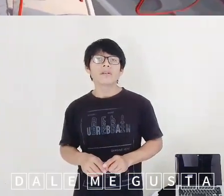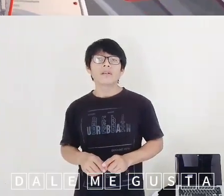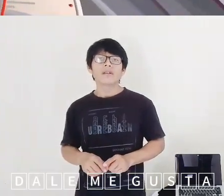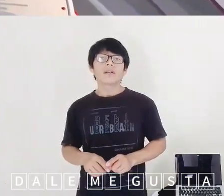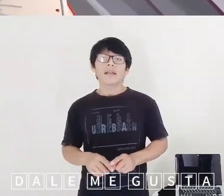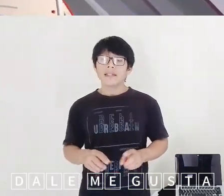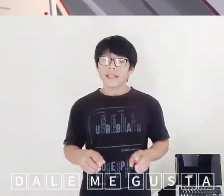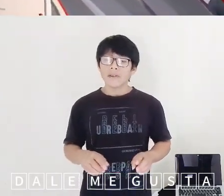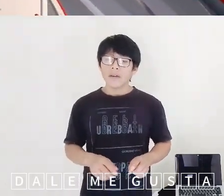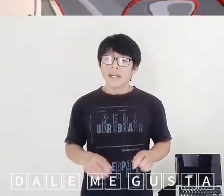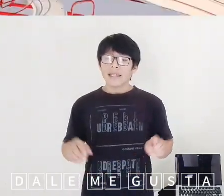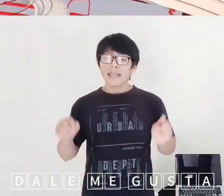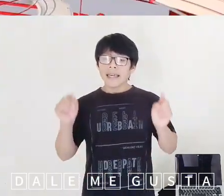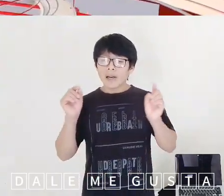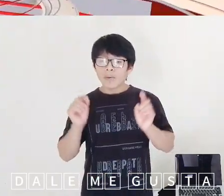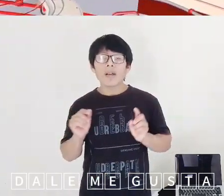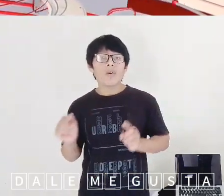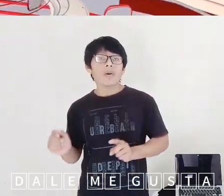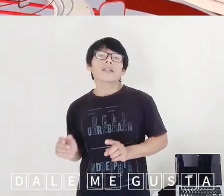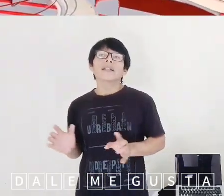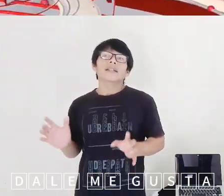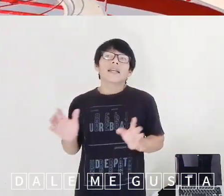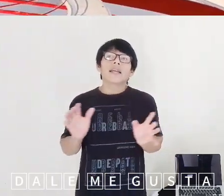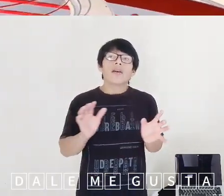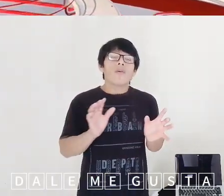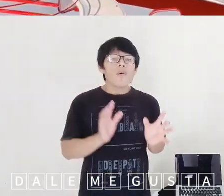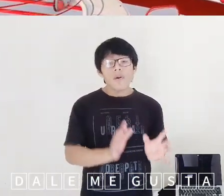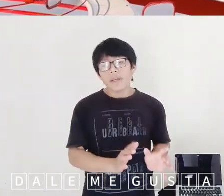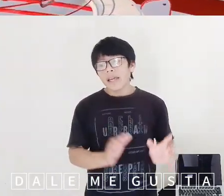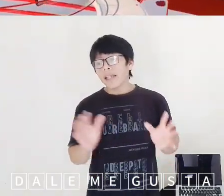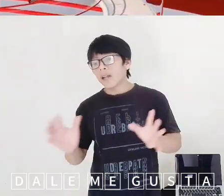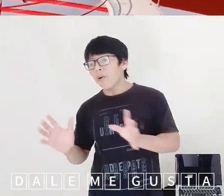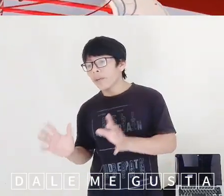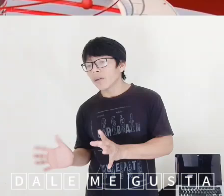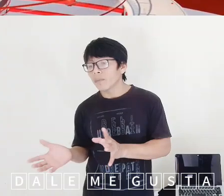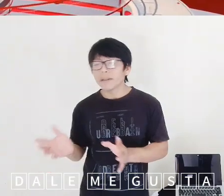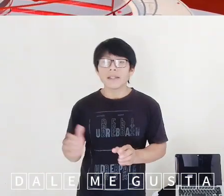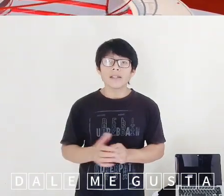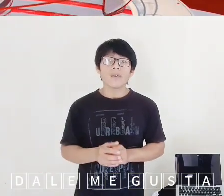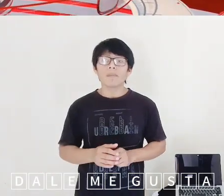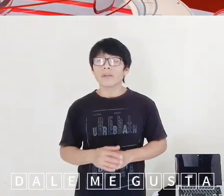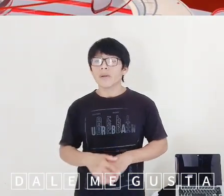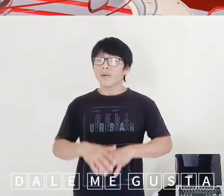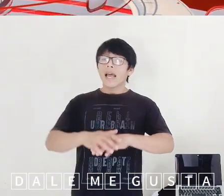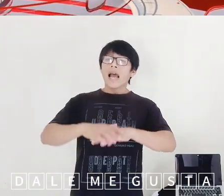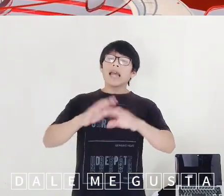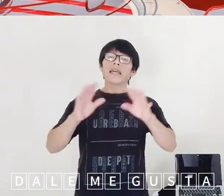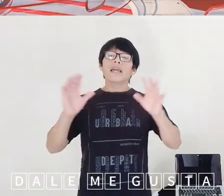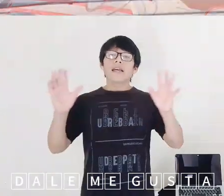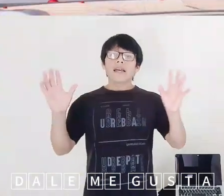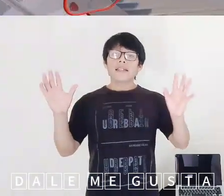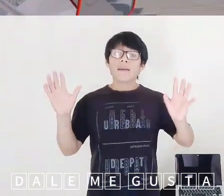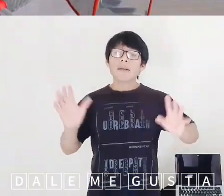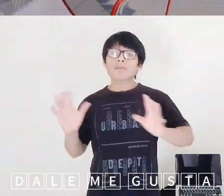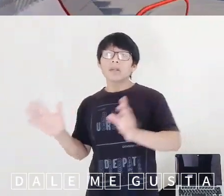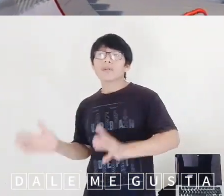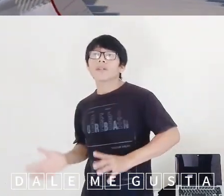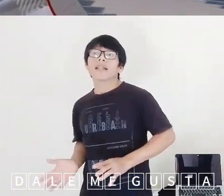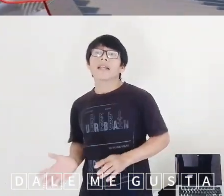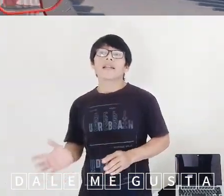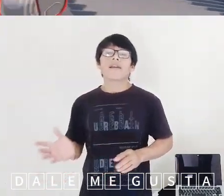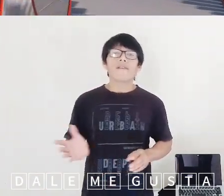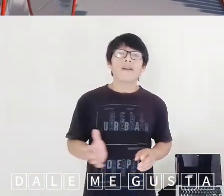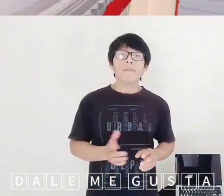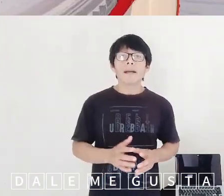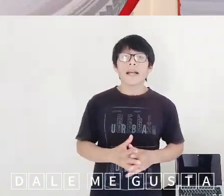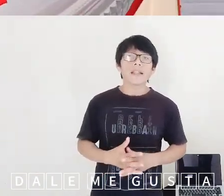sangriento, en serio, y que el cual hoy dicen que hoy en el gobierno del presidente López Obrador hay más muertos